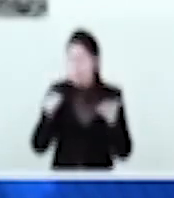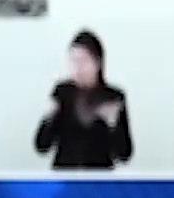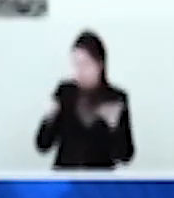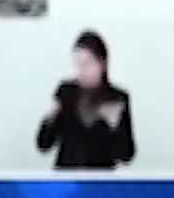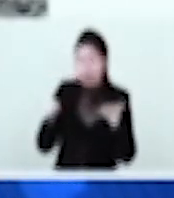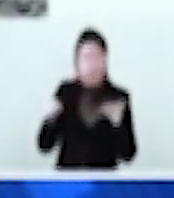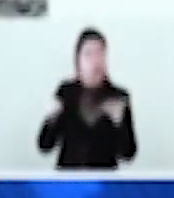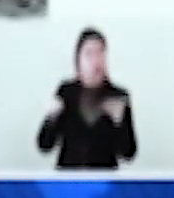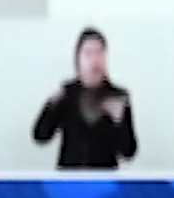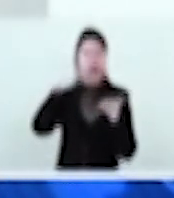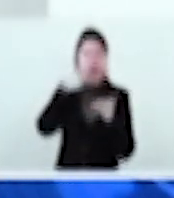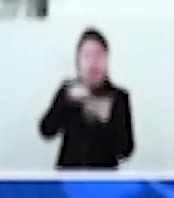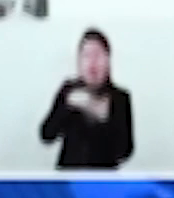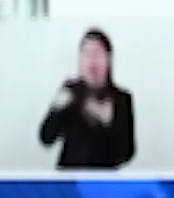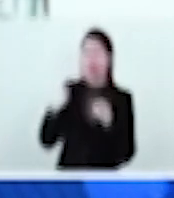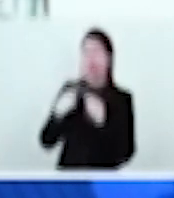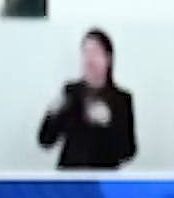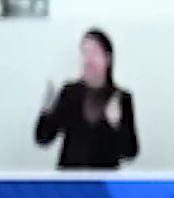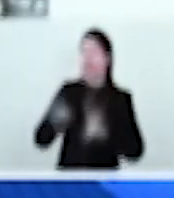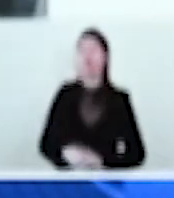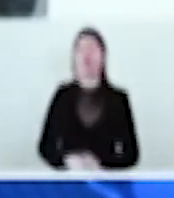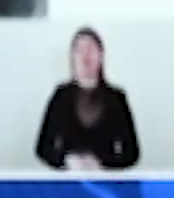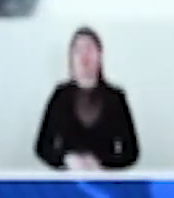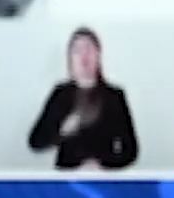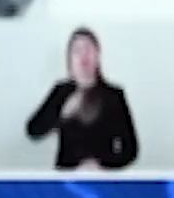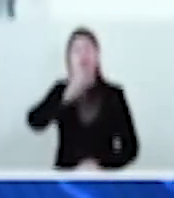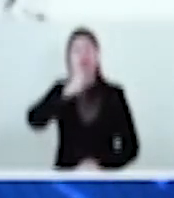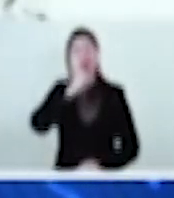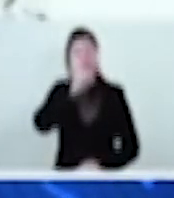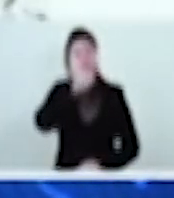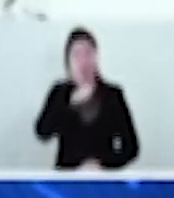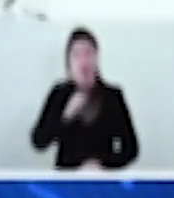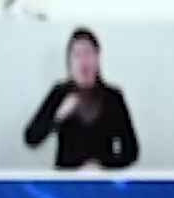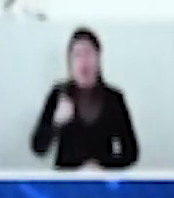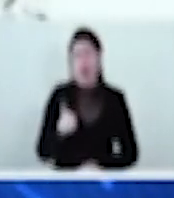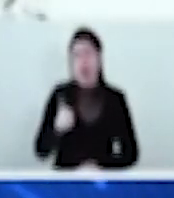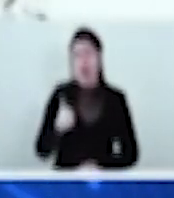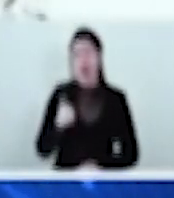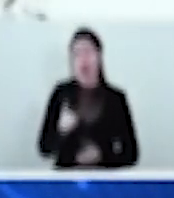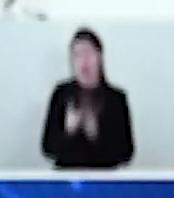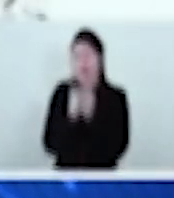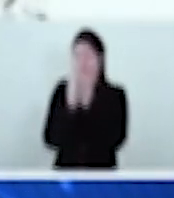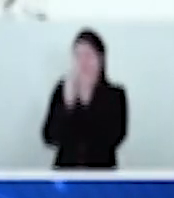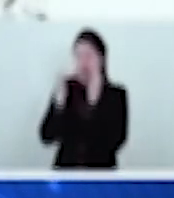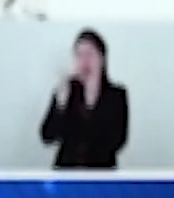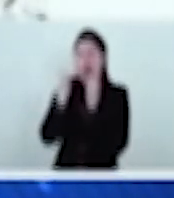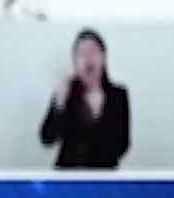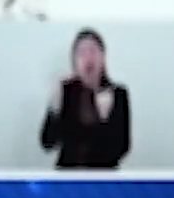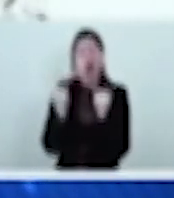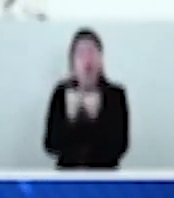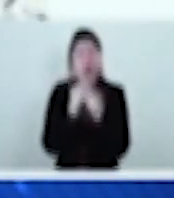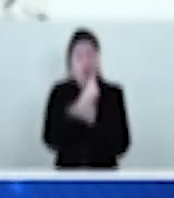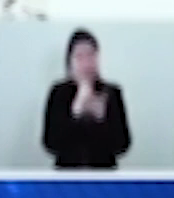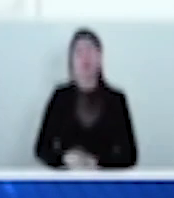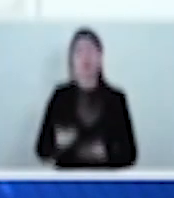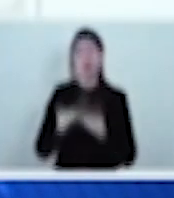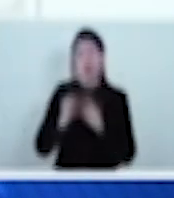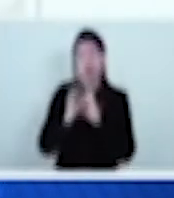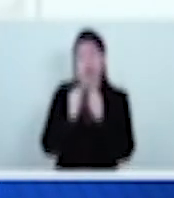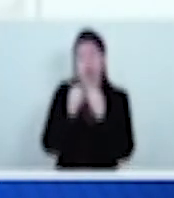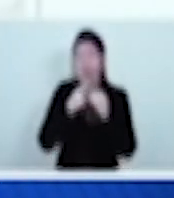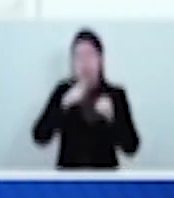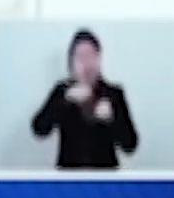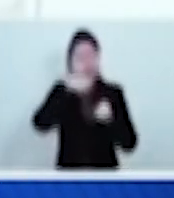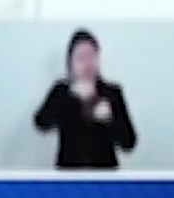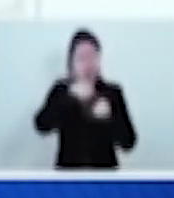están sin fallas estructurales, y otros 6 kilómetros tienen problemas, los 6 kilómetros tienen problema, y esto se